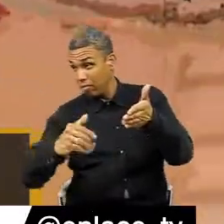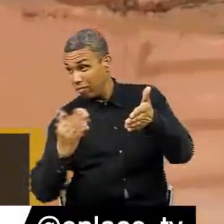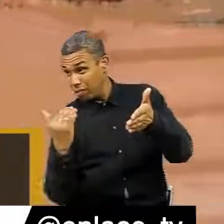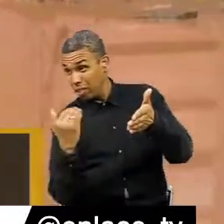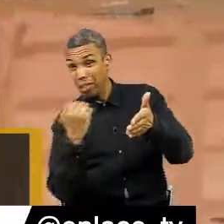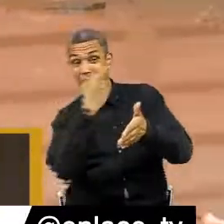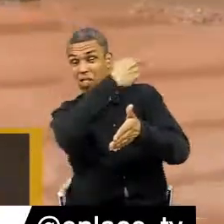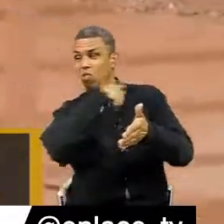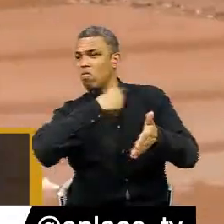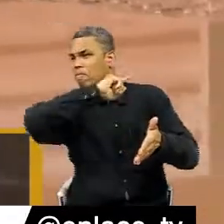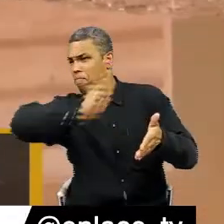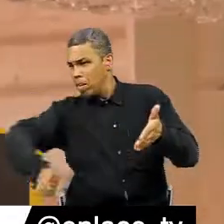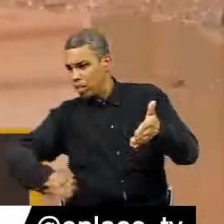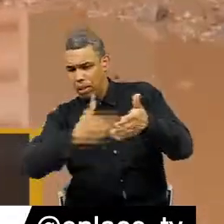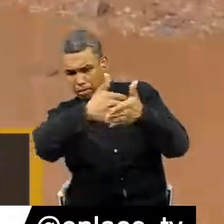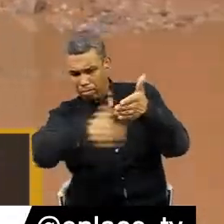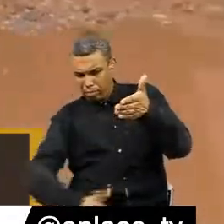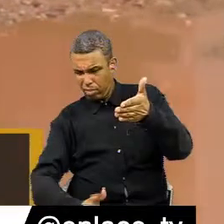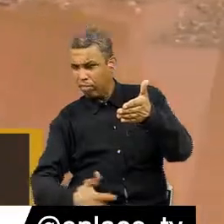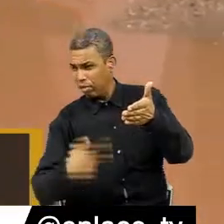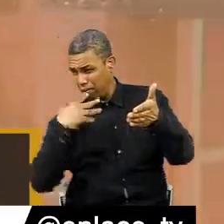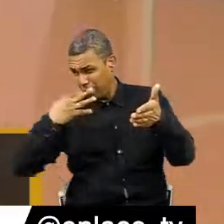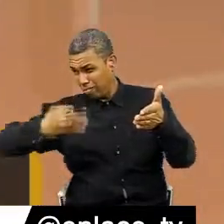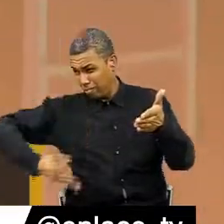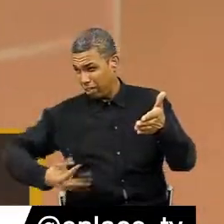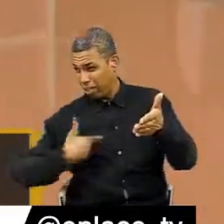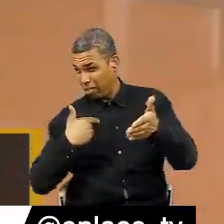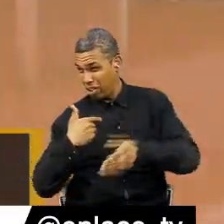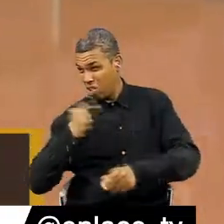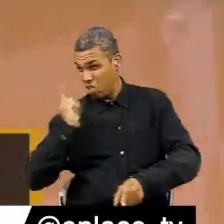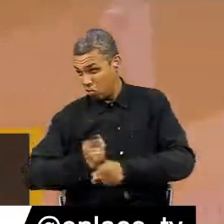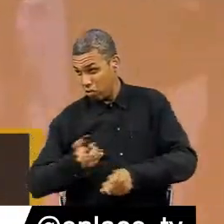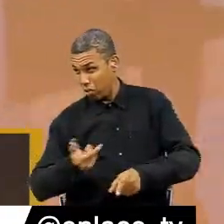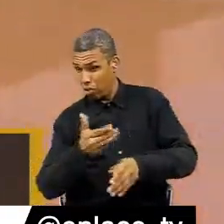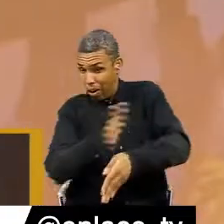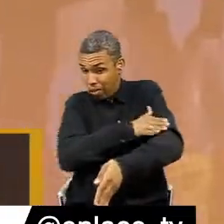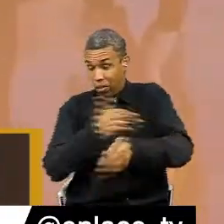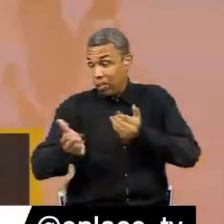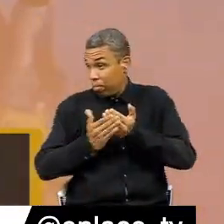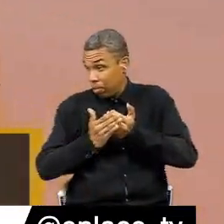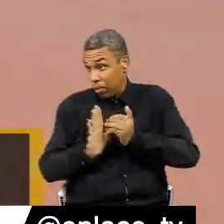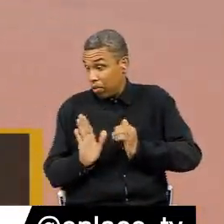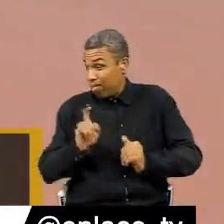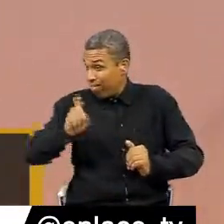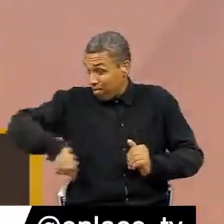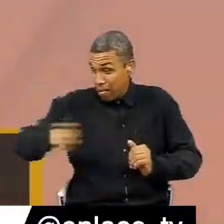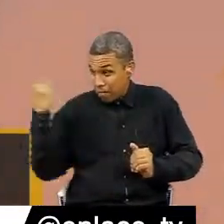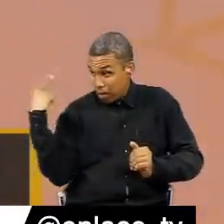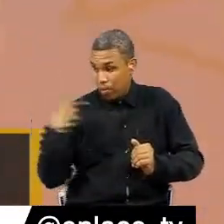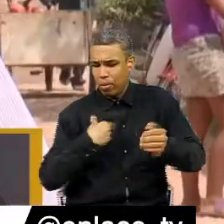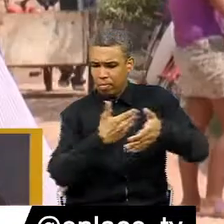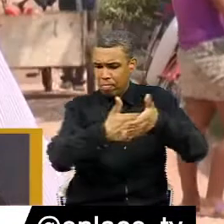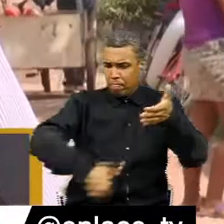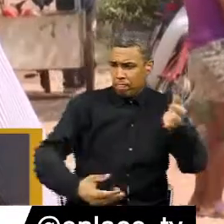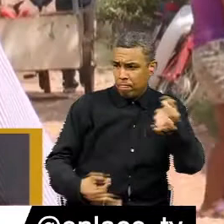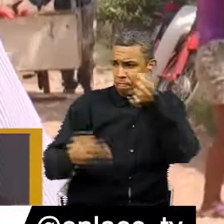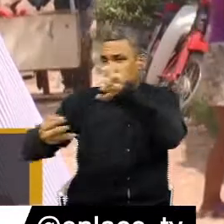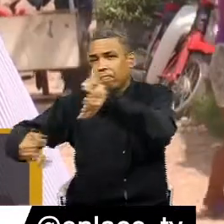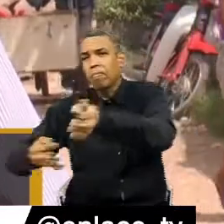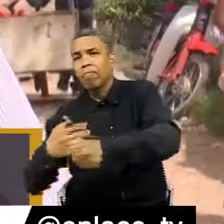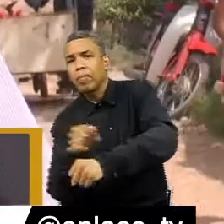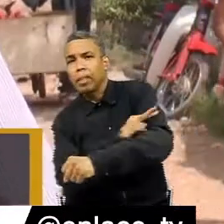que ellos hicieron no estaba debidamente correcto, porque no fuimos notificados en primera instancia. Nos enteramos por terceros, por